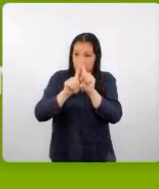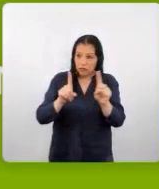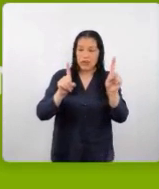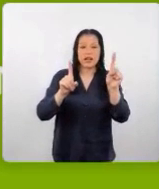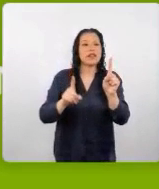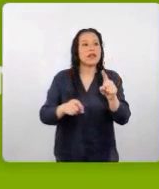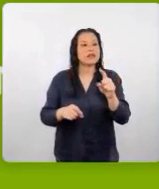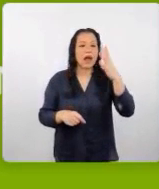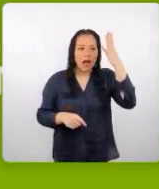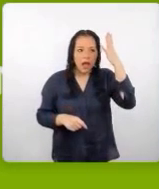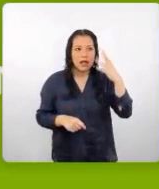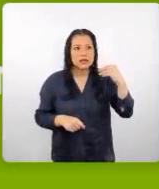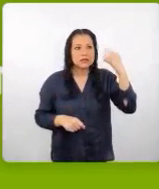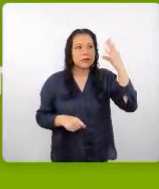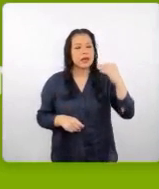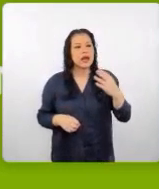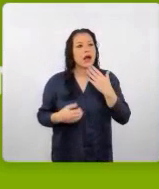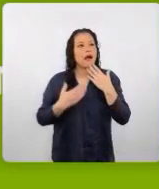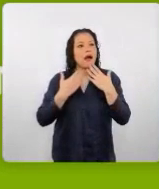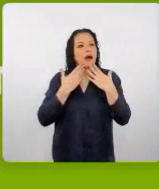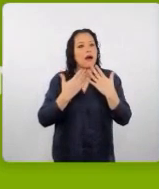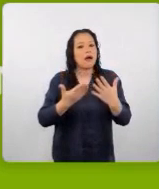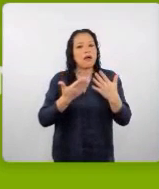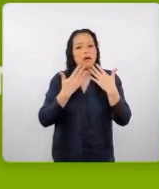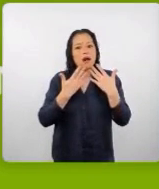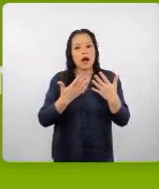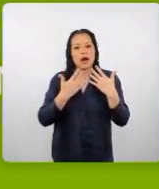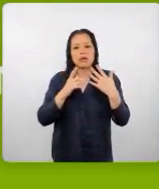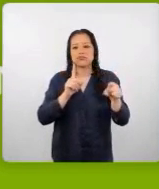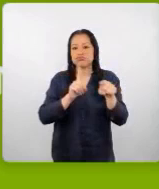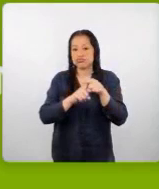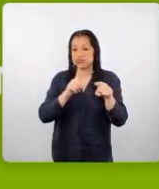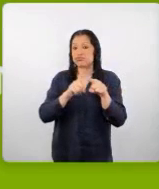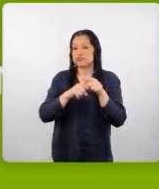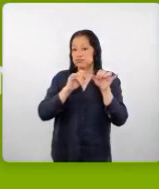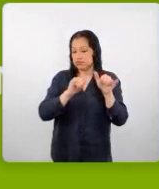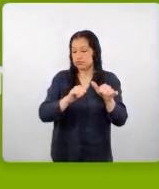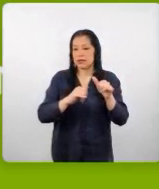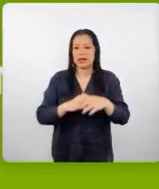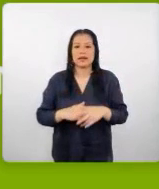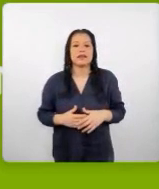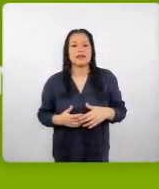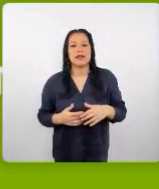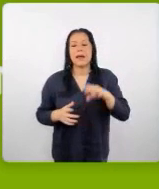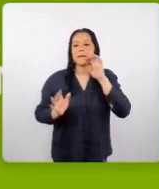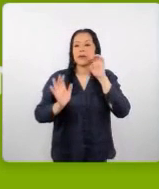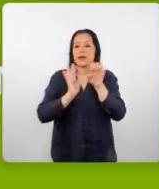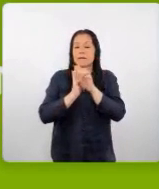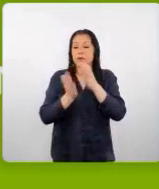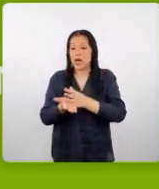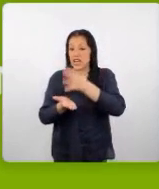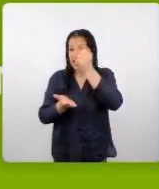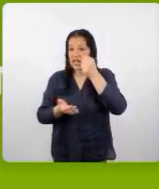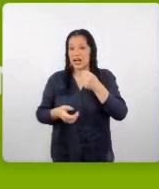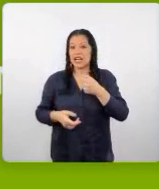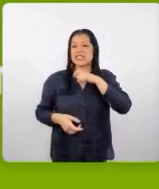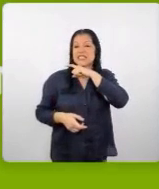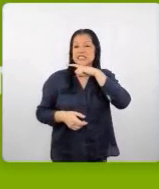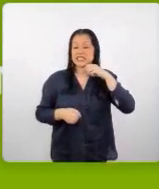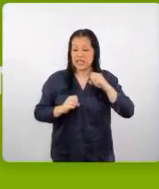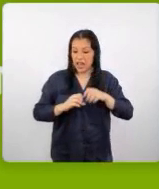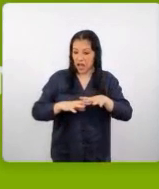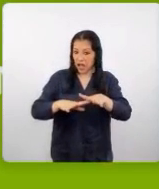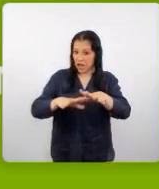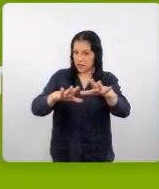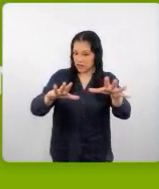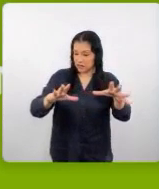esa experiencia va a ser positiva. Nuestro desierto en Ica, como vieron en el